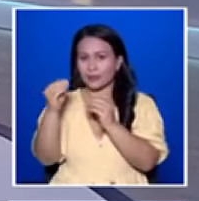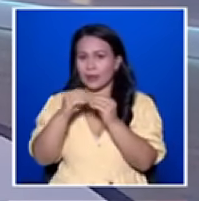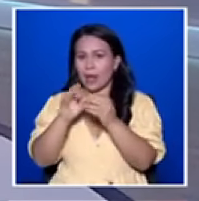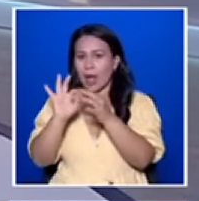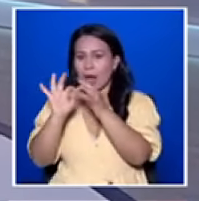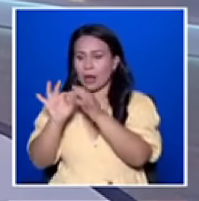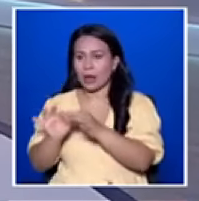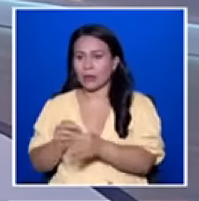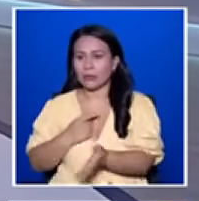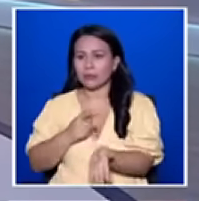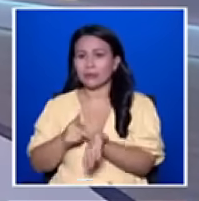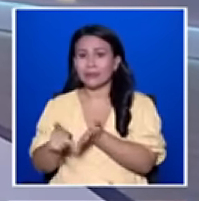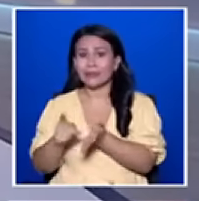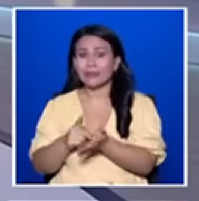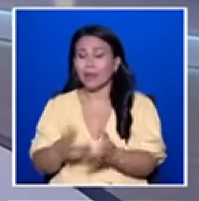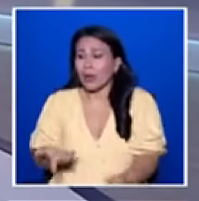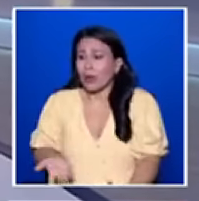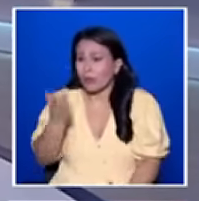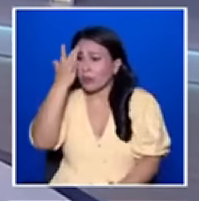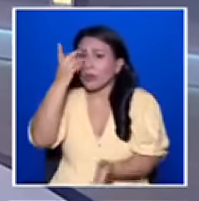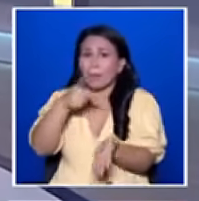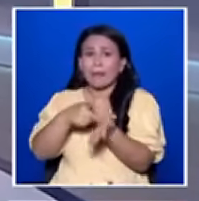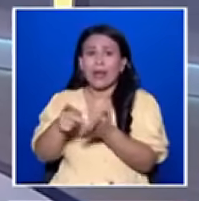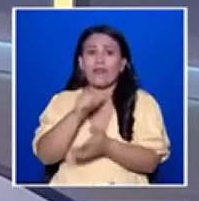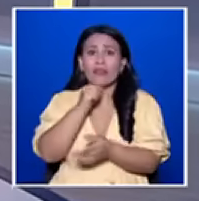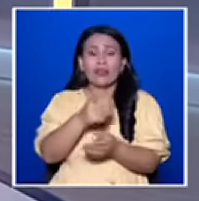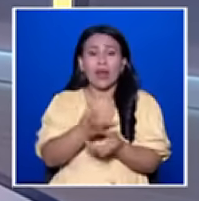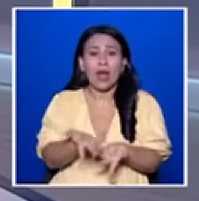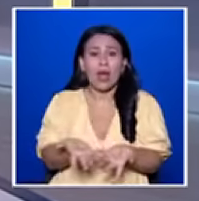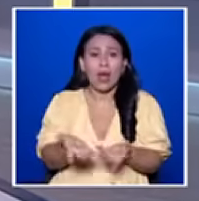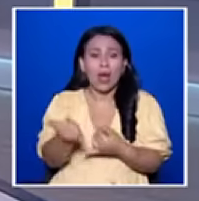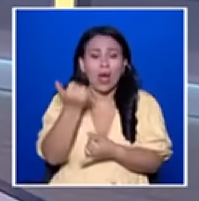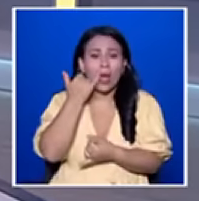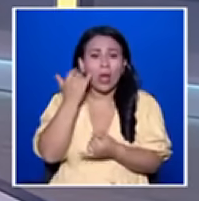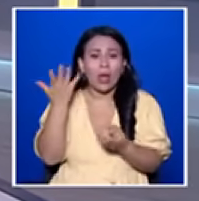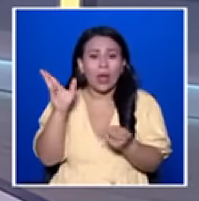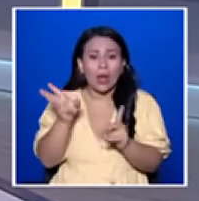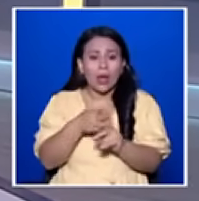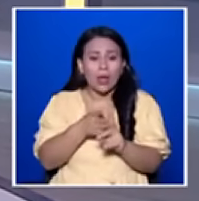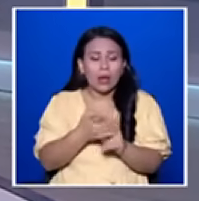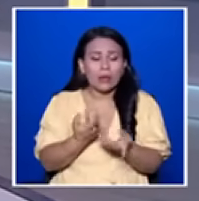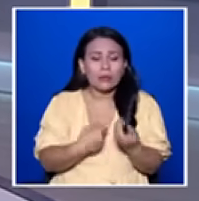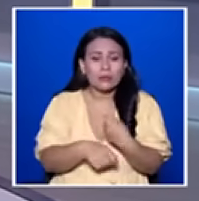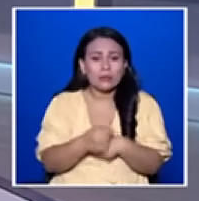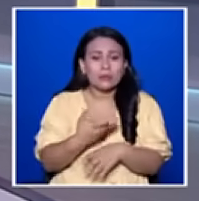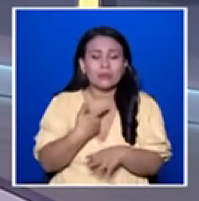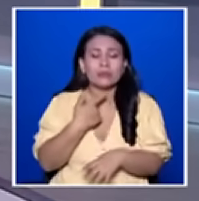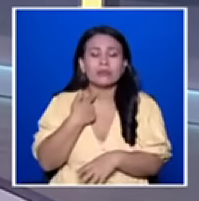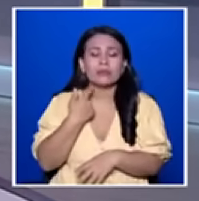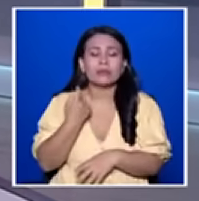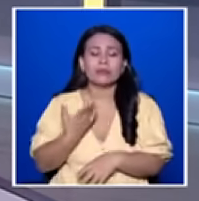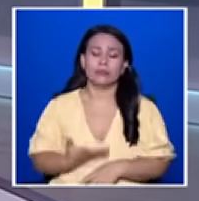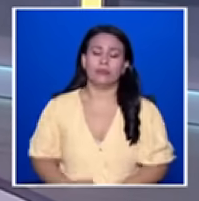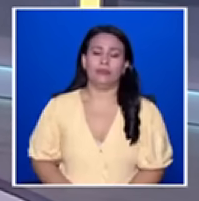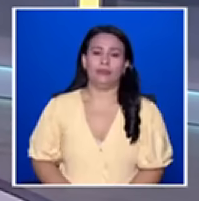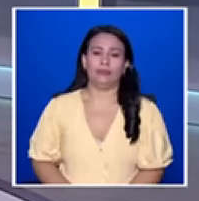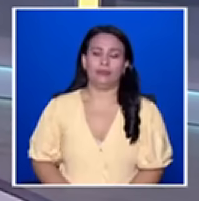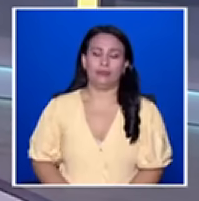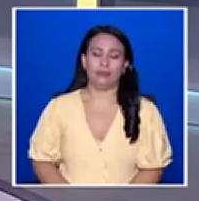pagarle a la compañía por un servicio que no reciben, suplir el servicio y por ende, pues obviamente se ven perjudicados